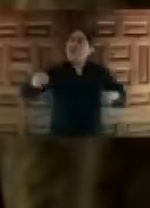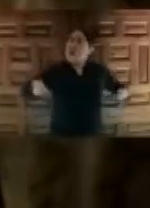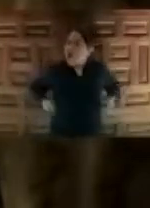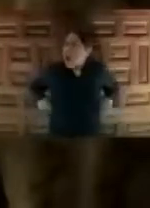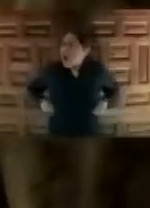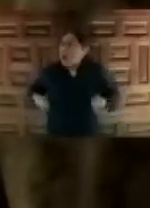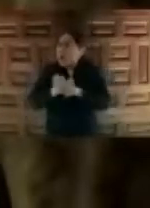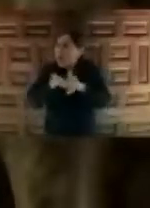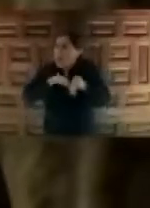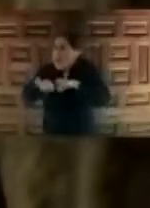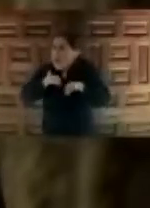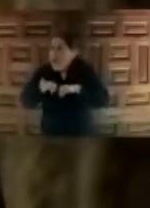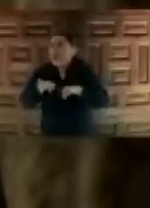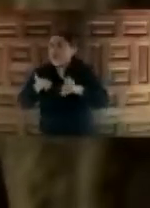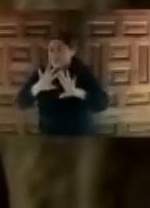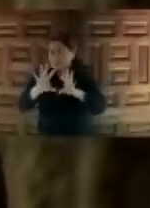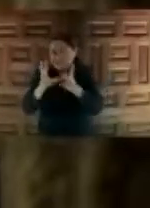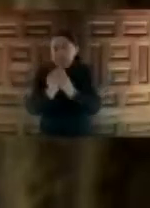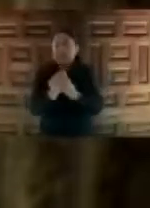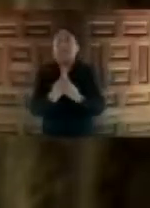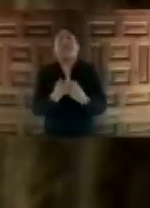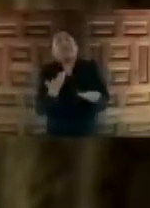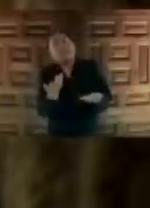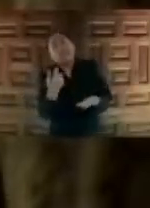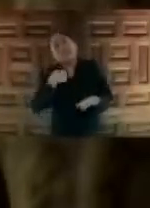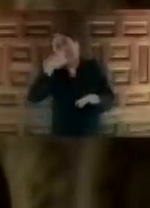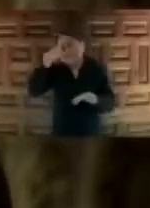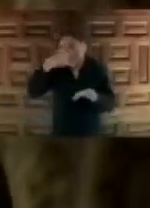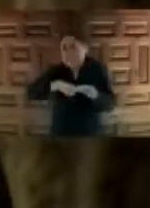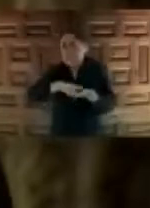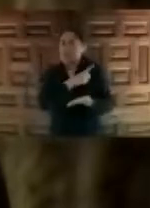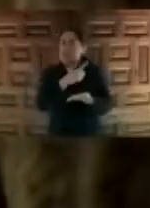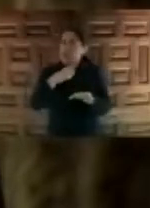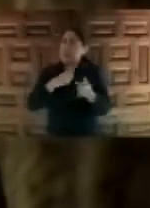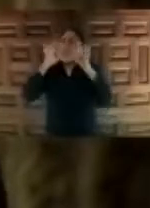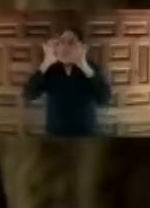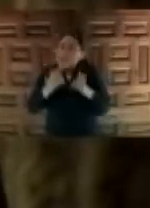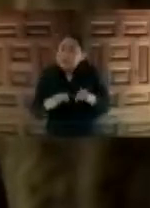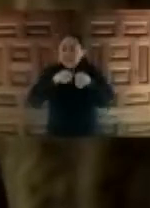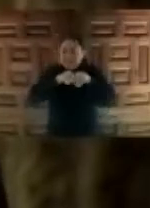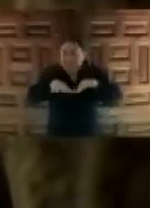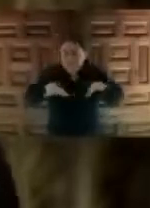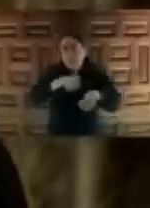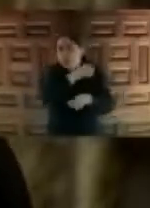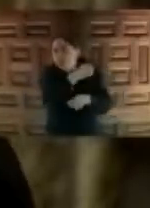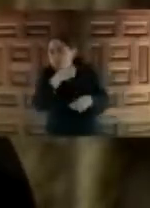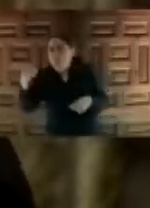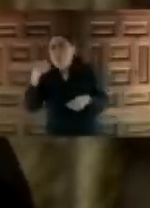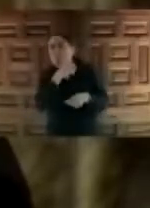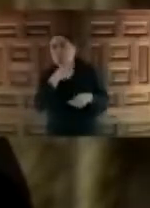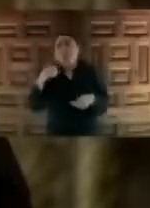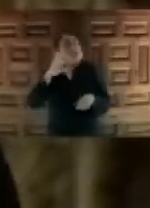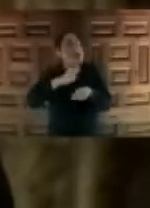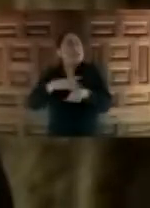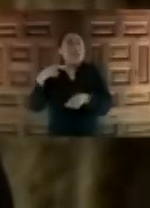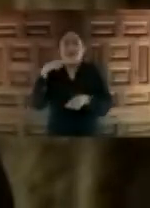y perspectiva de trabajo colaborativo, pero creo que deberá contar con un esquema organizativo y logístico muy